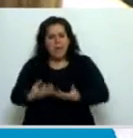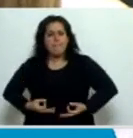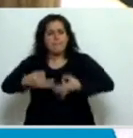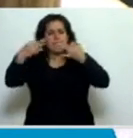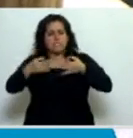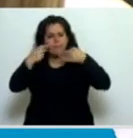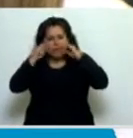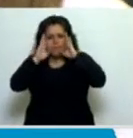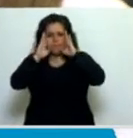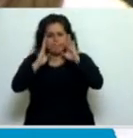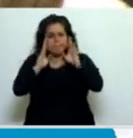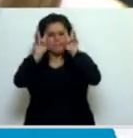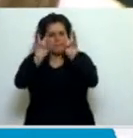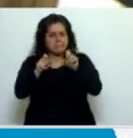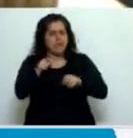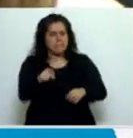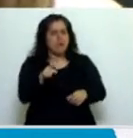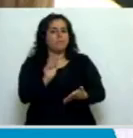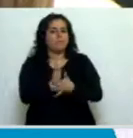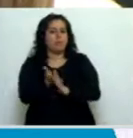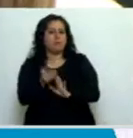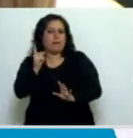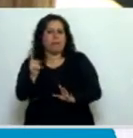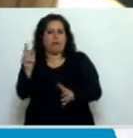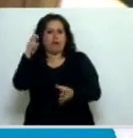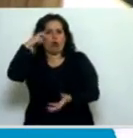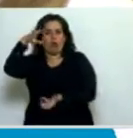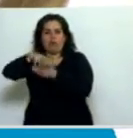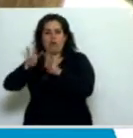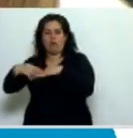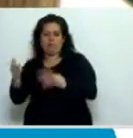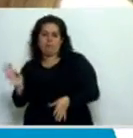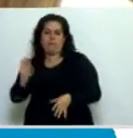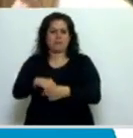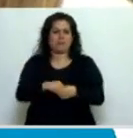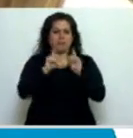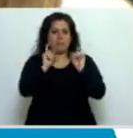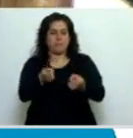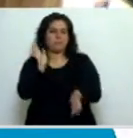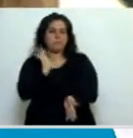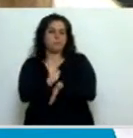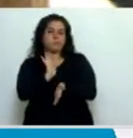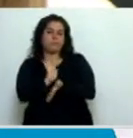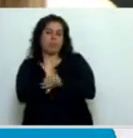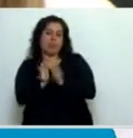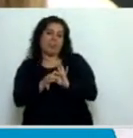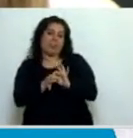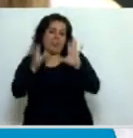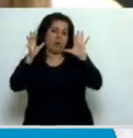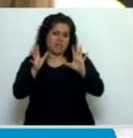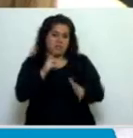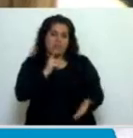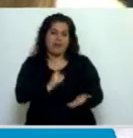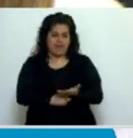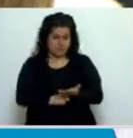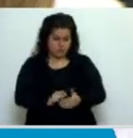ocuparse de la temática, dándole incluso intervención al Congreso Nacional, esto en esta apariencia de democratización de las